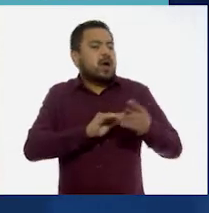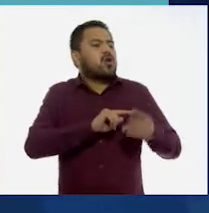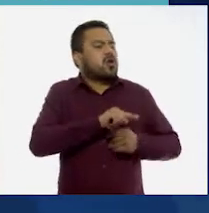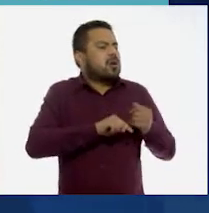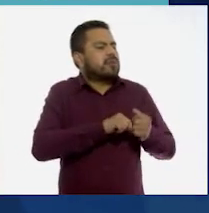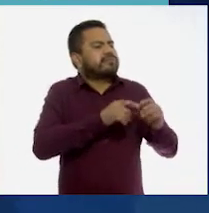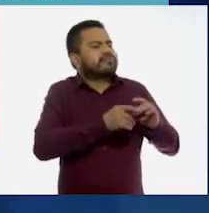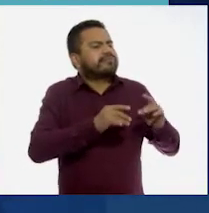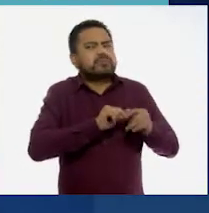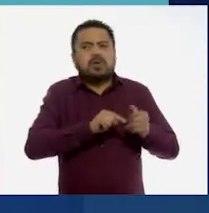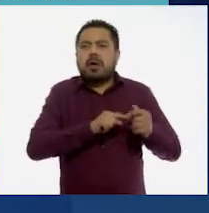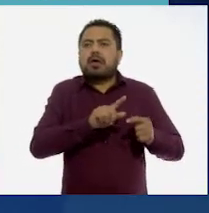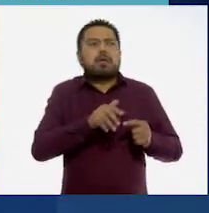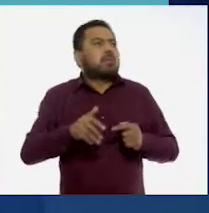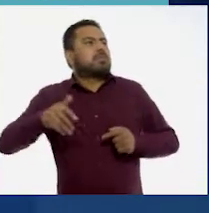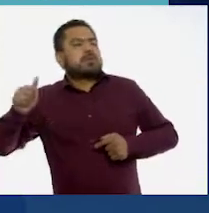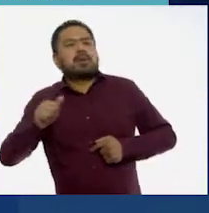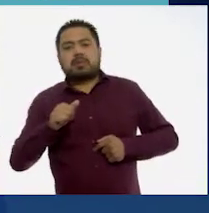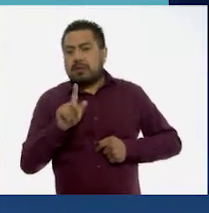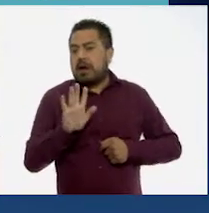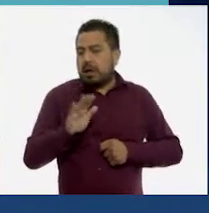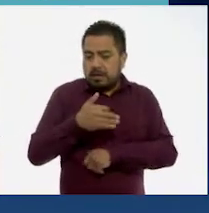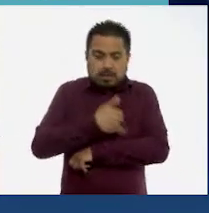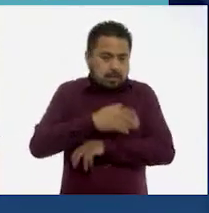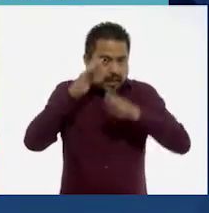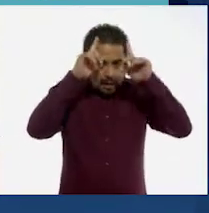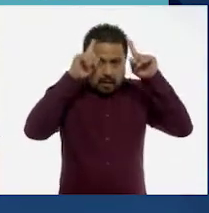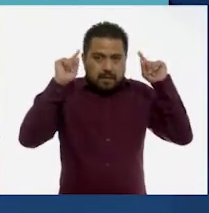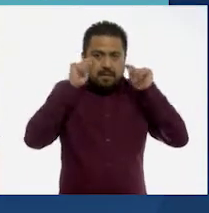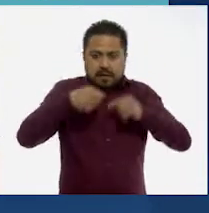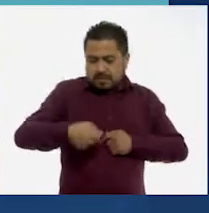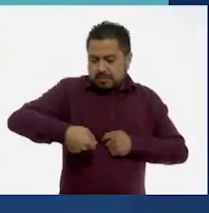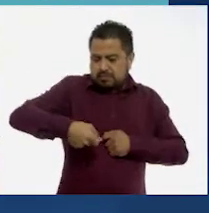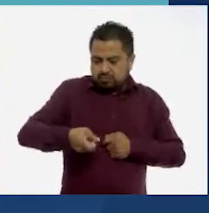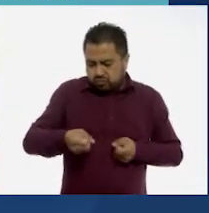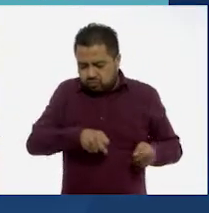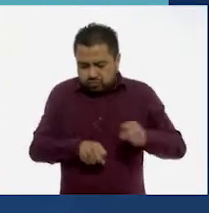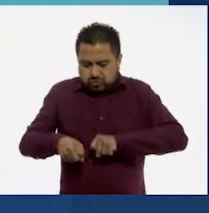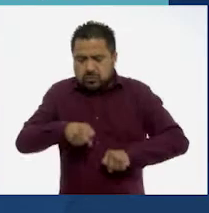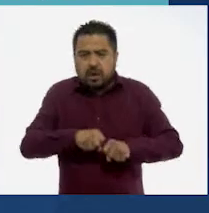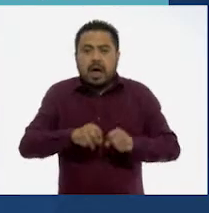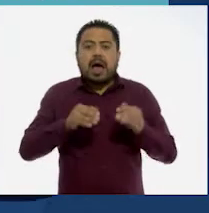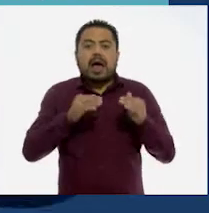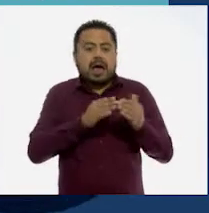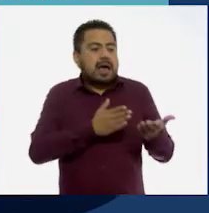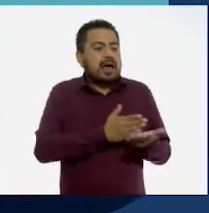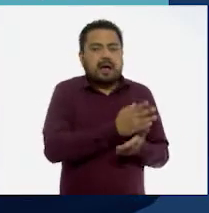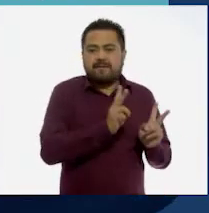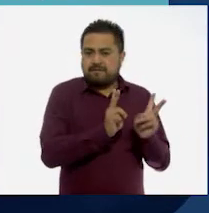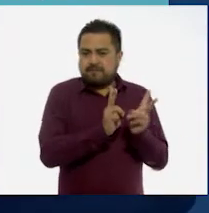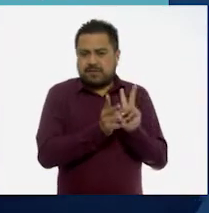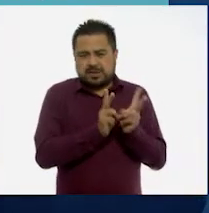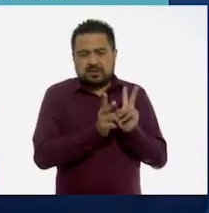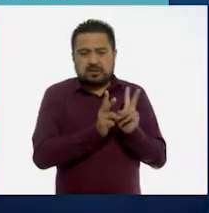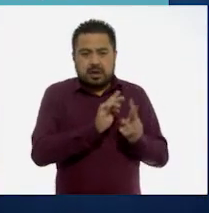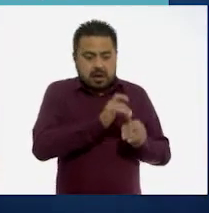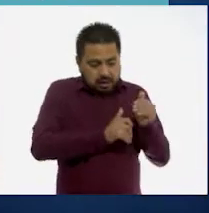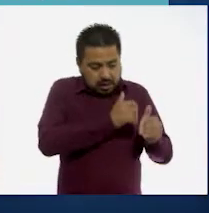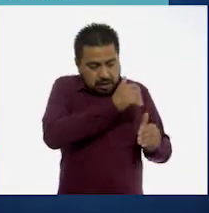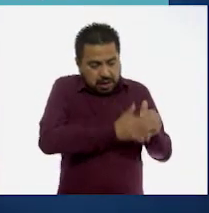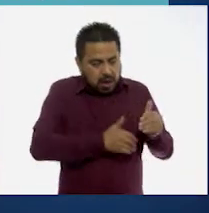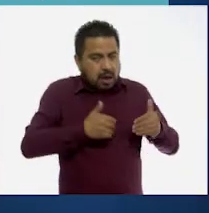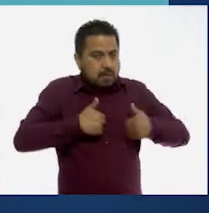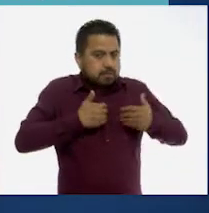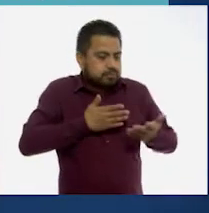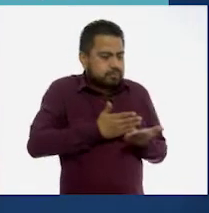y se fue. Mientras tanto, la enfermera tomó su maletín y se dirigió a la casa de su vecina. Terminada su